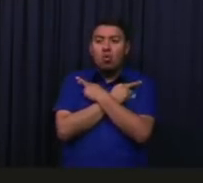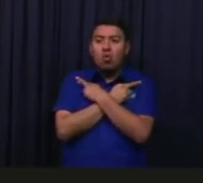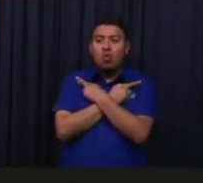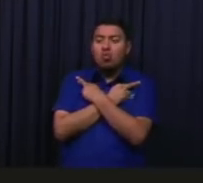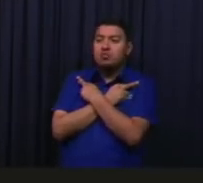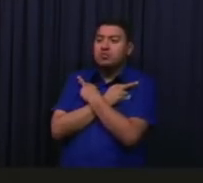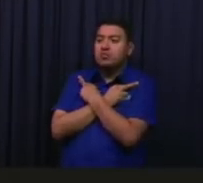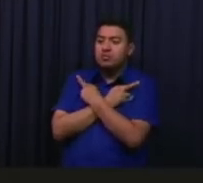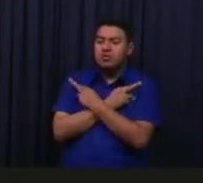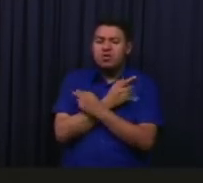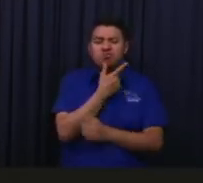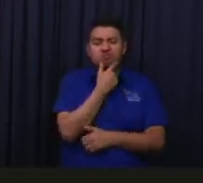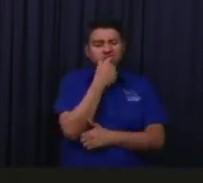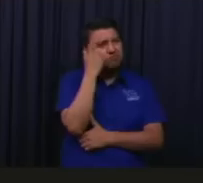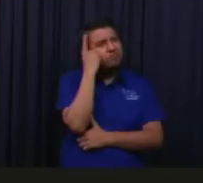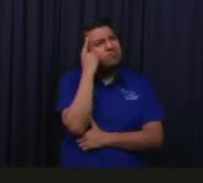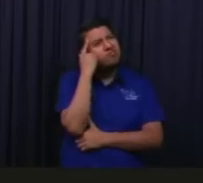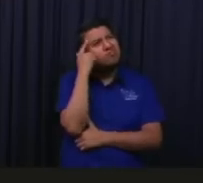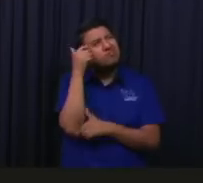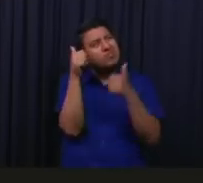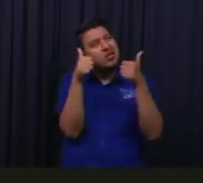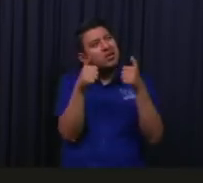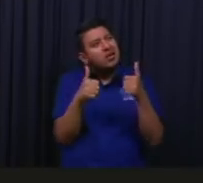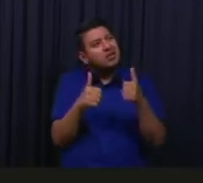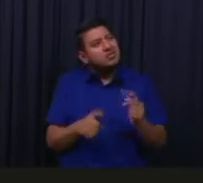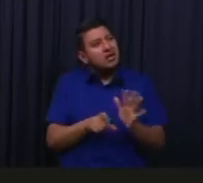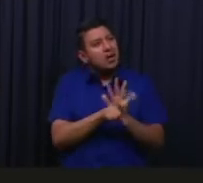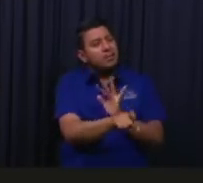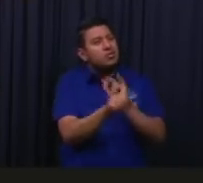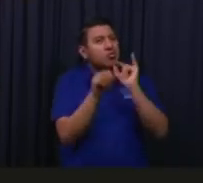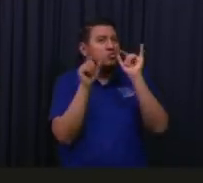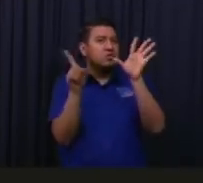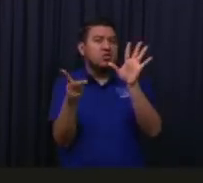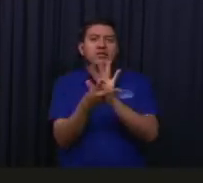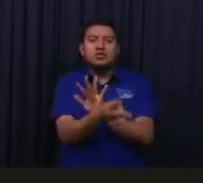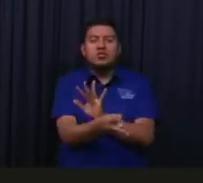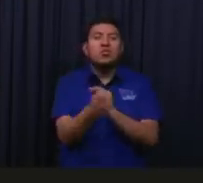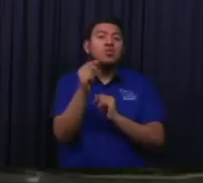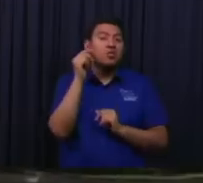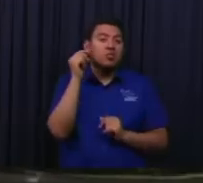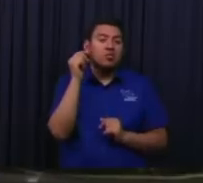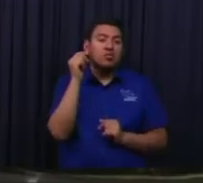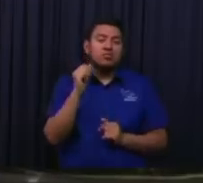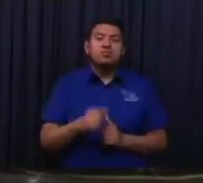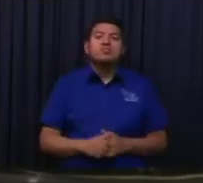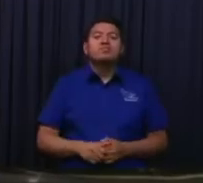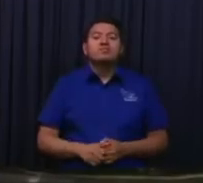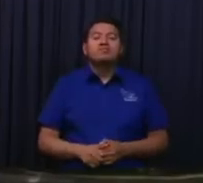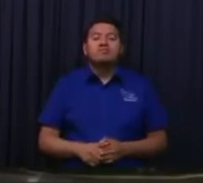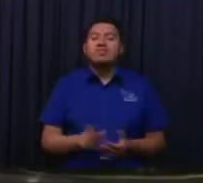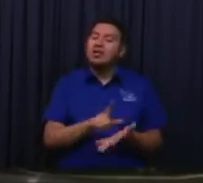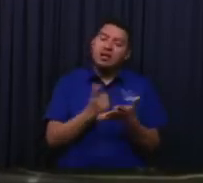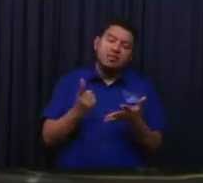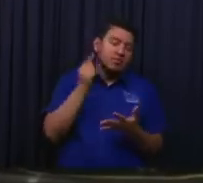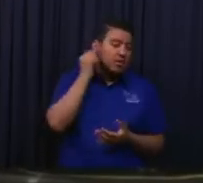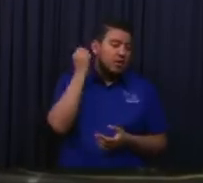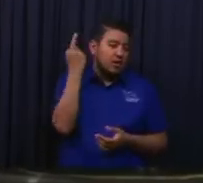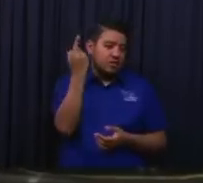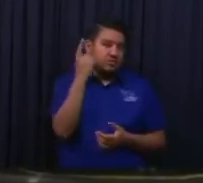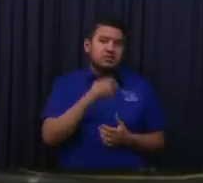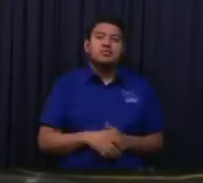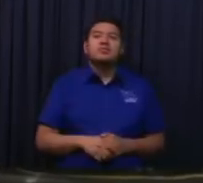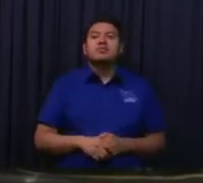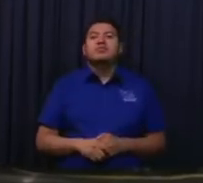estaba analizando esto en el capítulo 6 del libro de Génesis, en un momentito lo vamos a, si quiere de una vez. Ah, no,